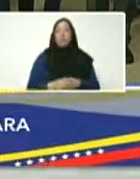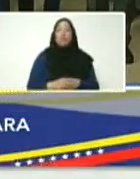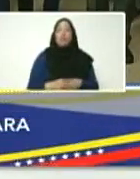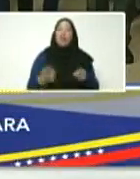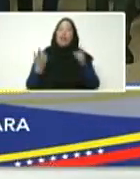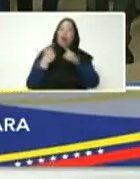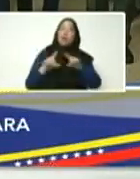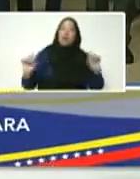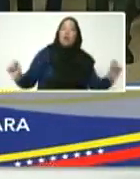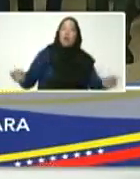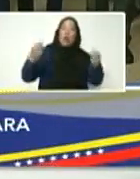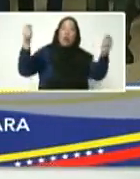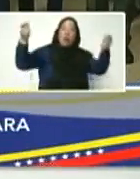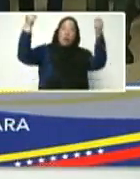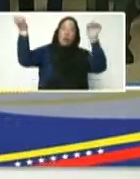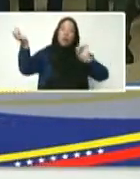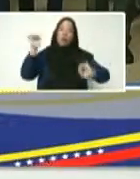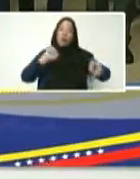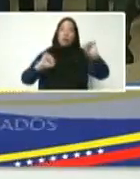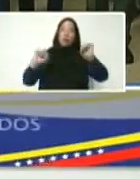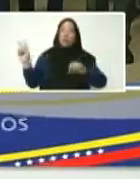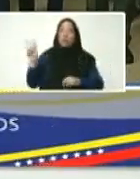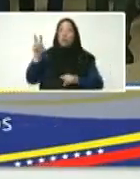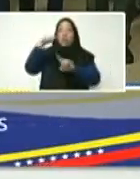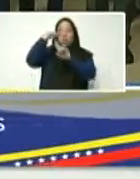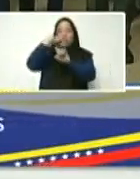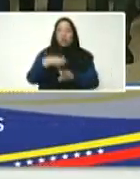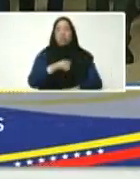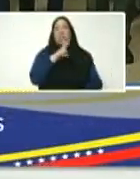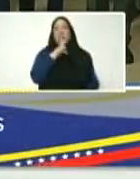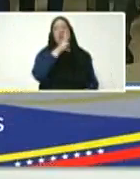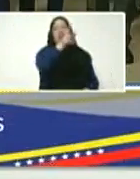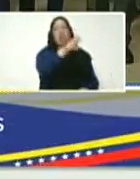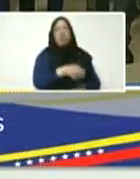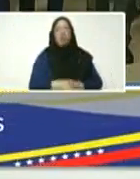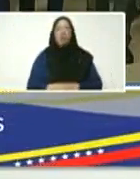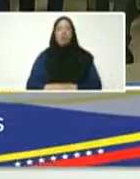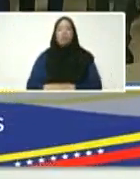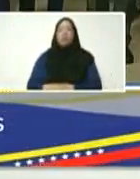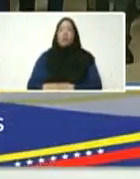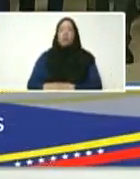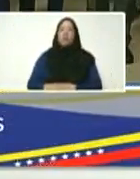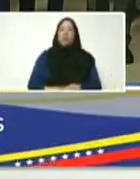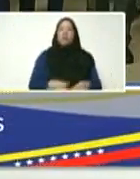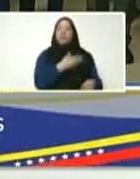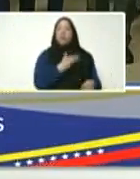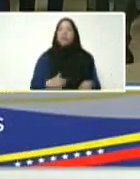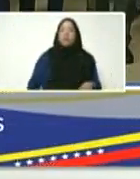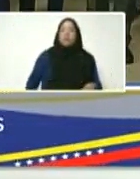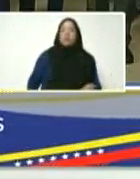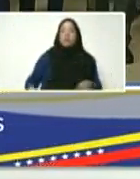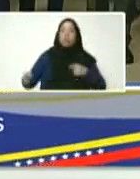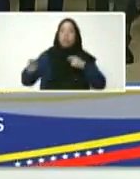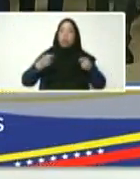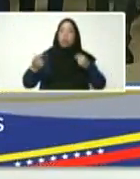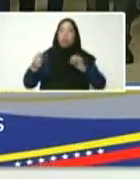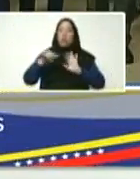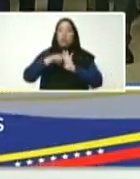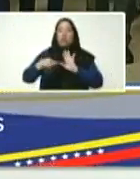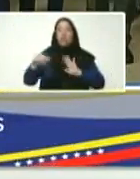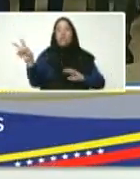Pero la campaña en el mundo contra Venezuela es brutal. ¡Brutal! Bueno, ¿no ven que el presidente Biden declarando hoy contra